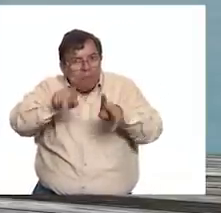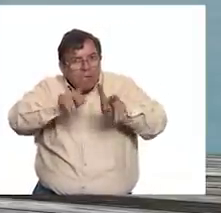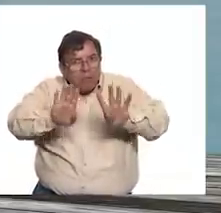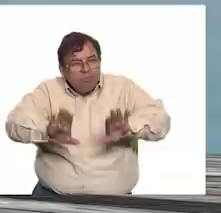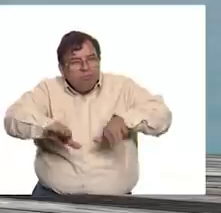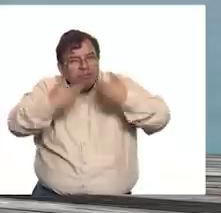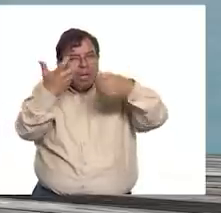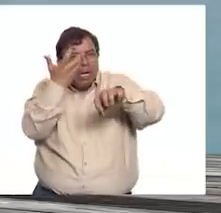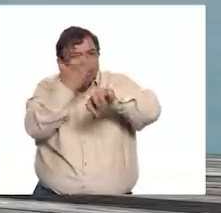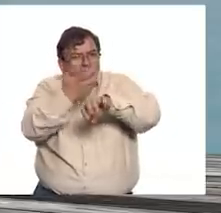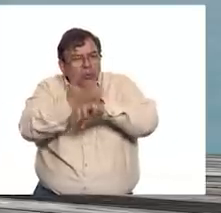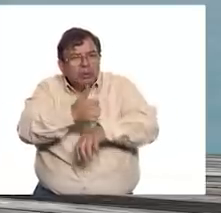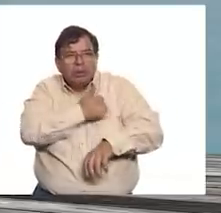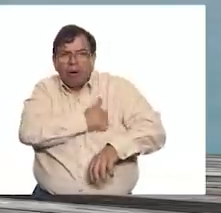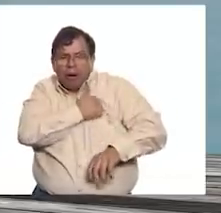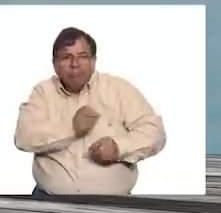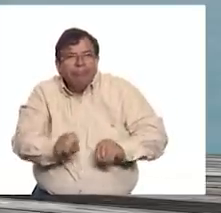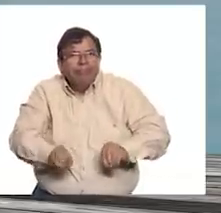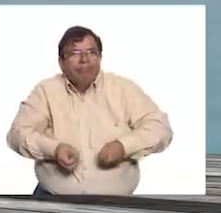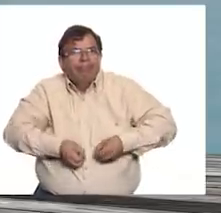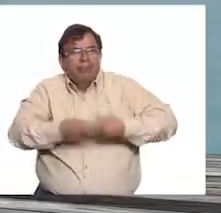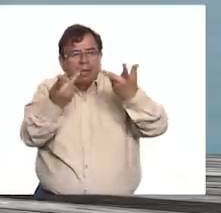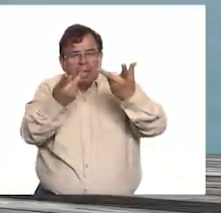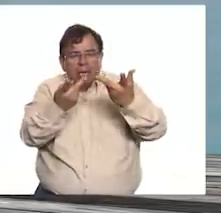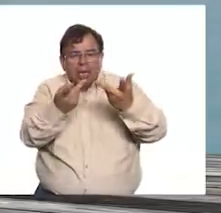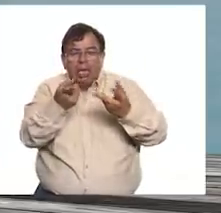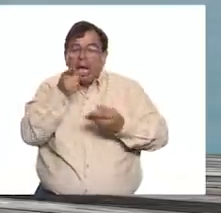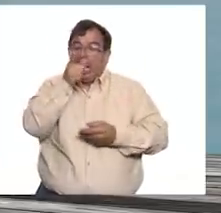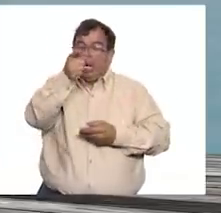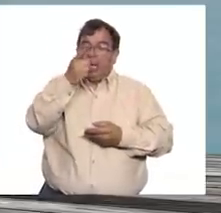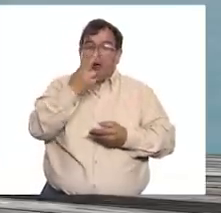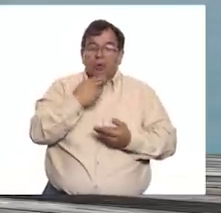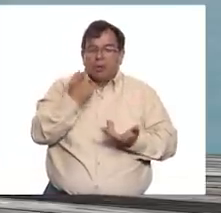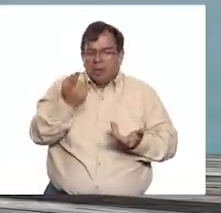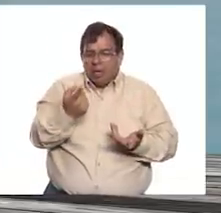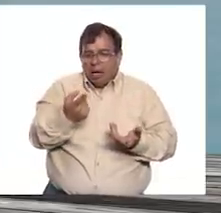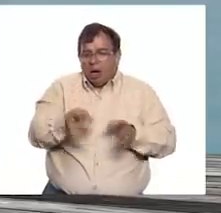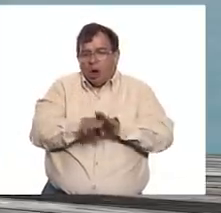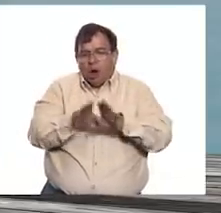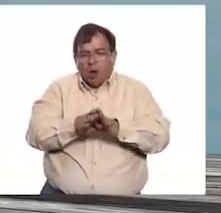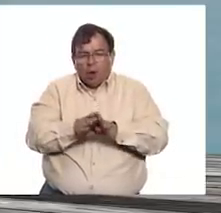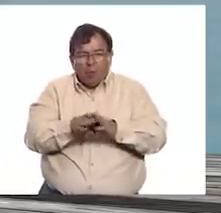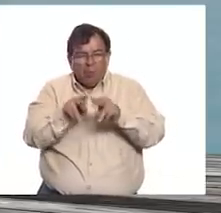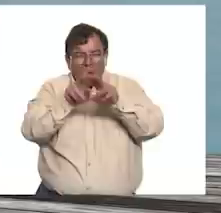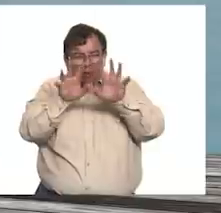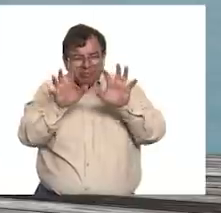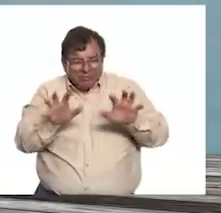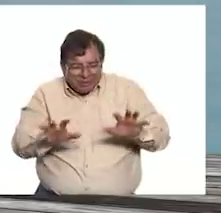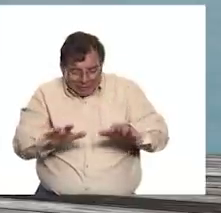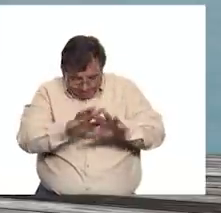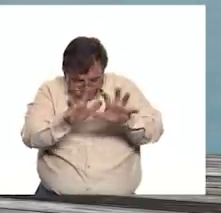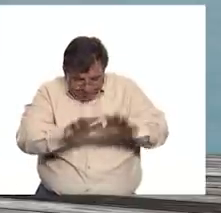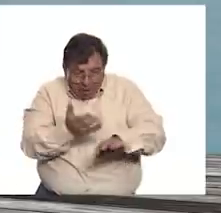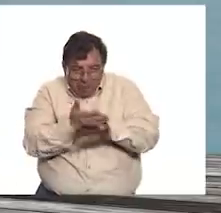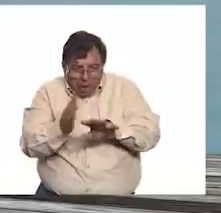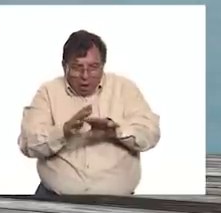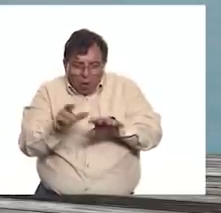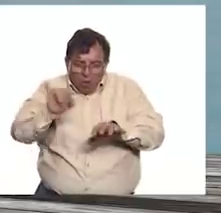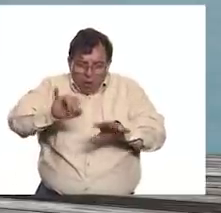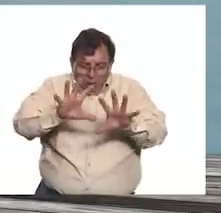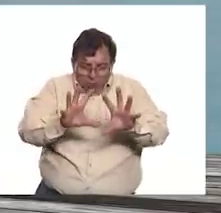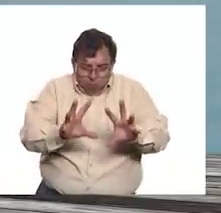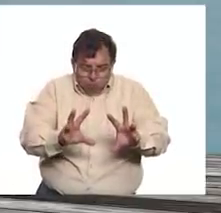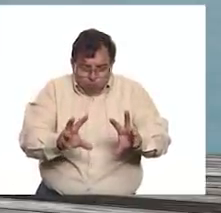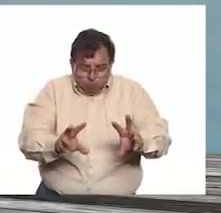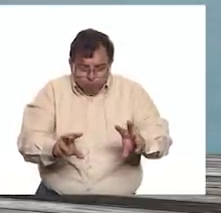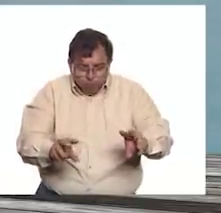Canadá principalmente, y uno de los usos que le dan es para derretir la nieve de los caminos durante el